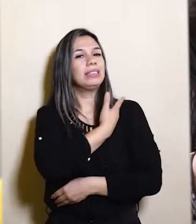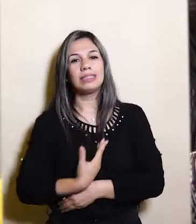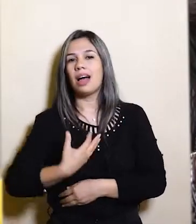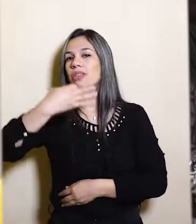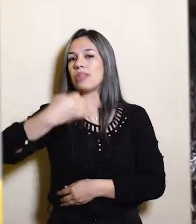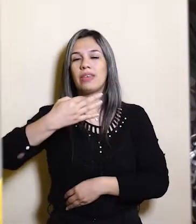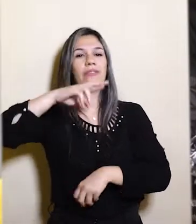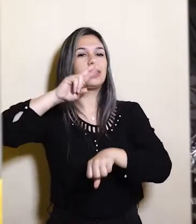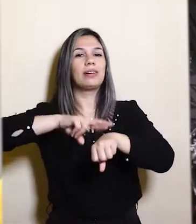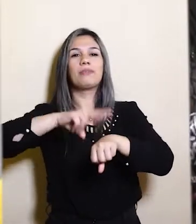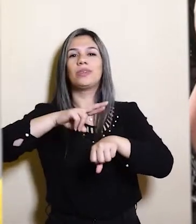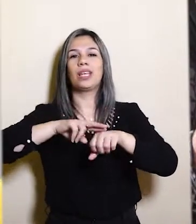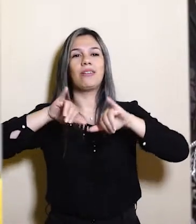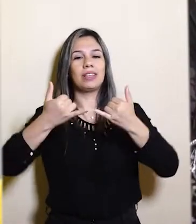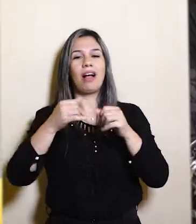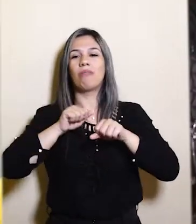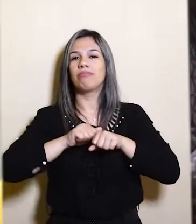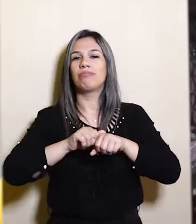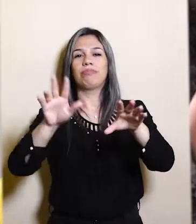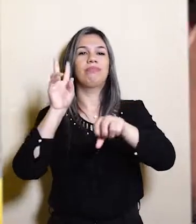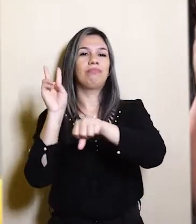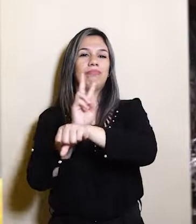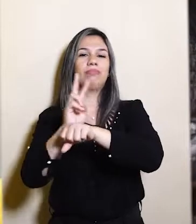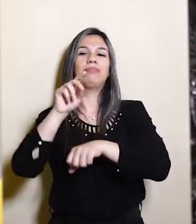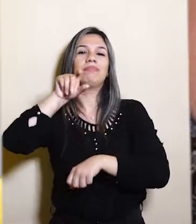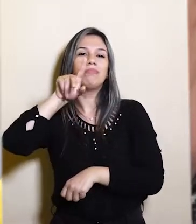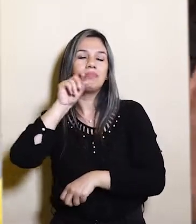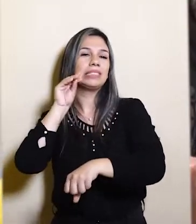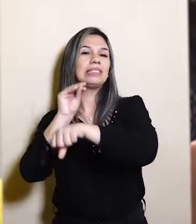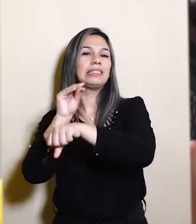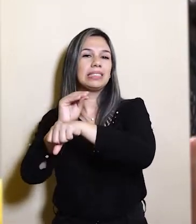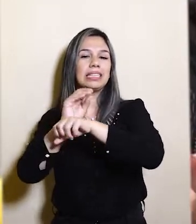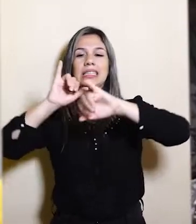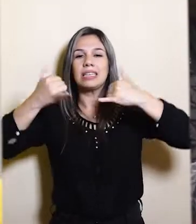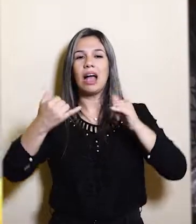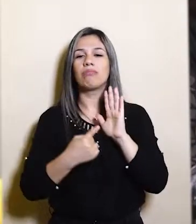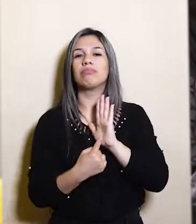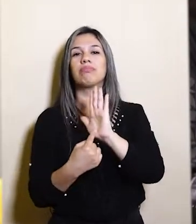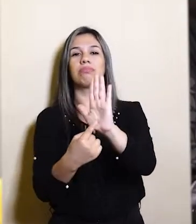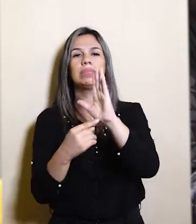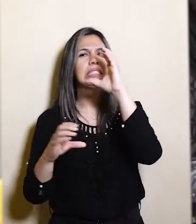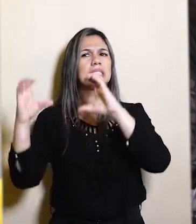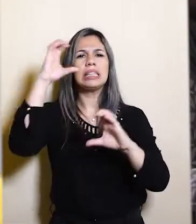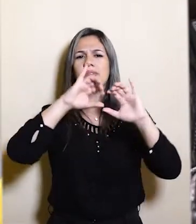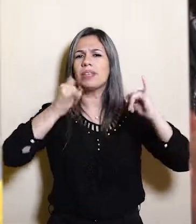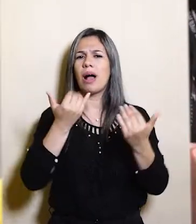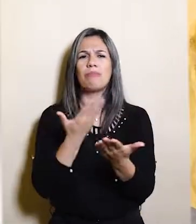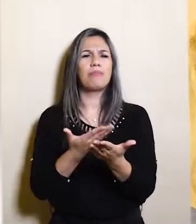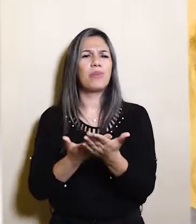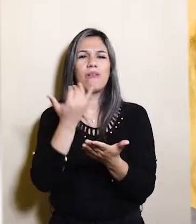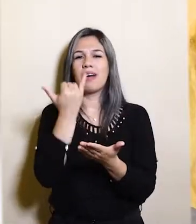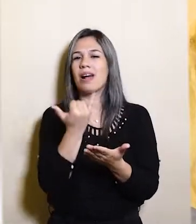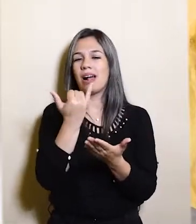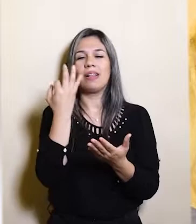educación basada no solo en el contexto real, sino a través de lo que ya está mostrado científicamente, puede ayudar